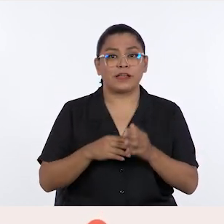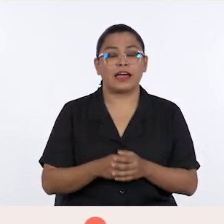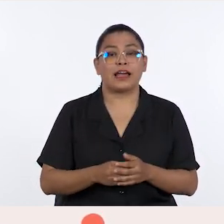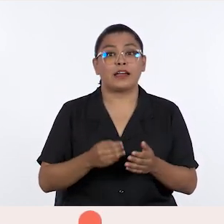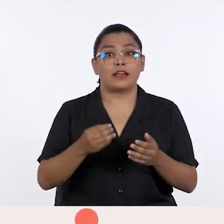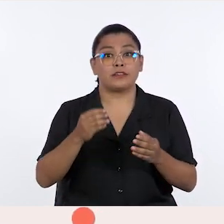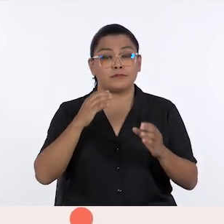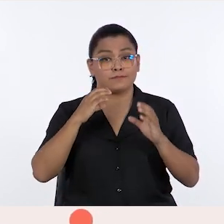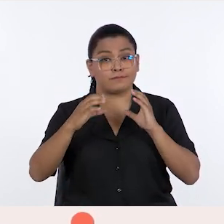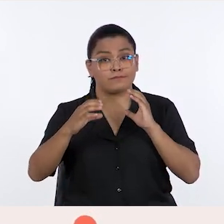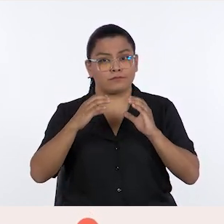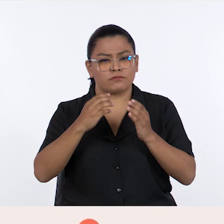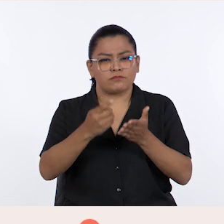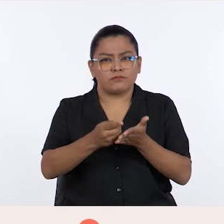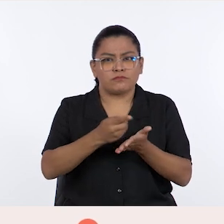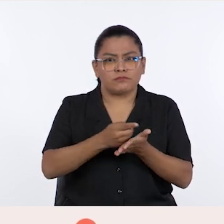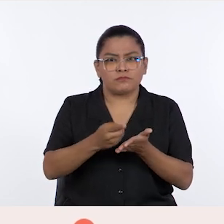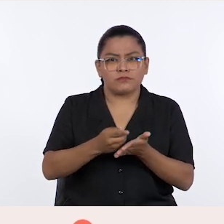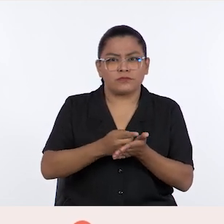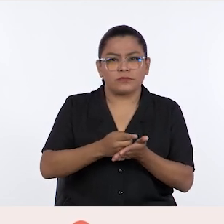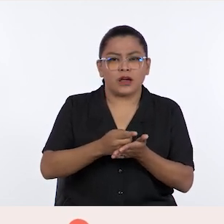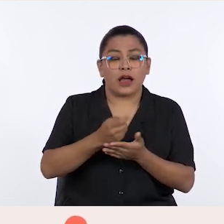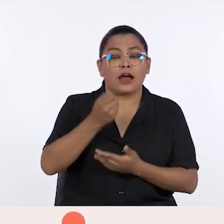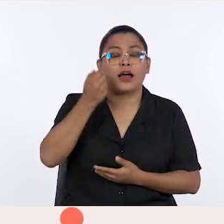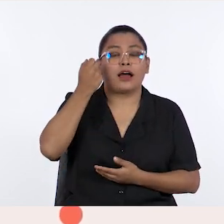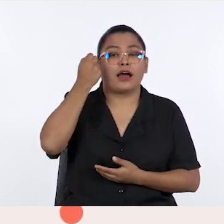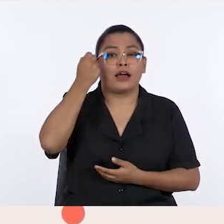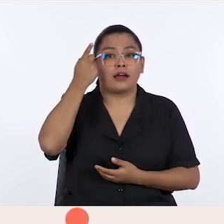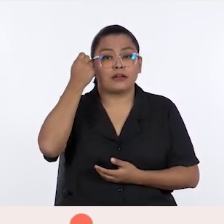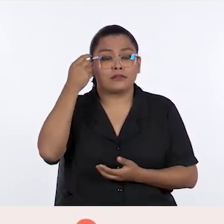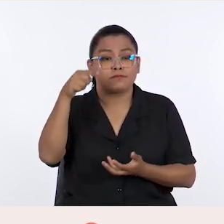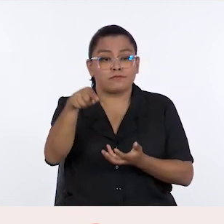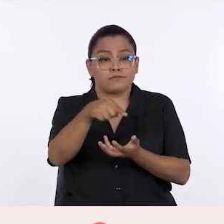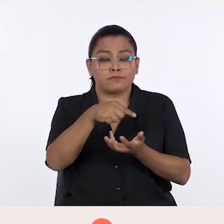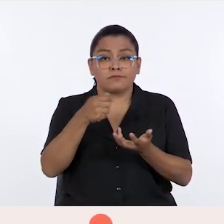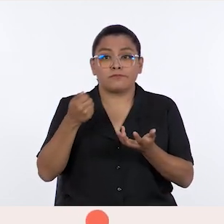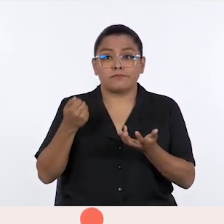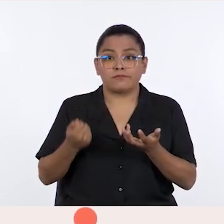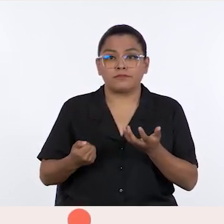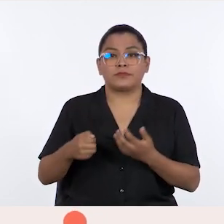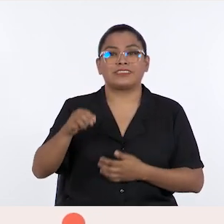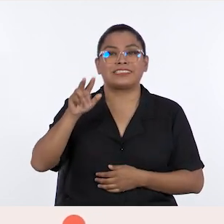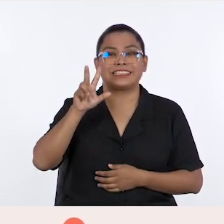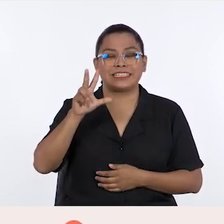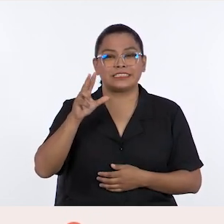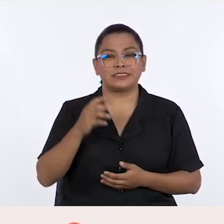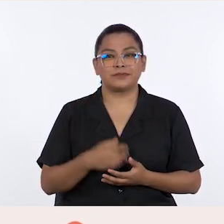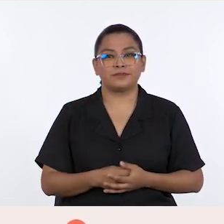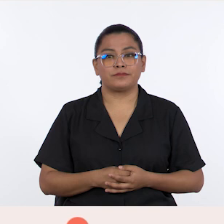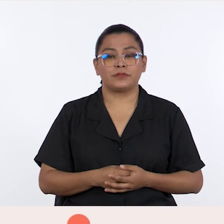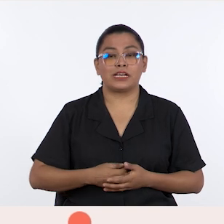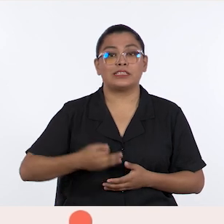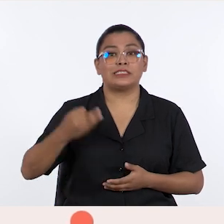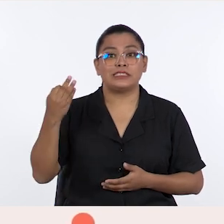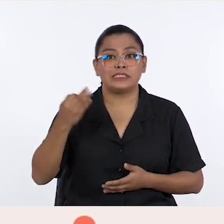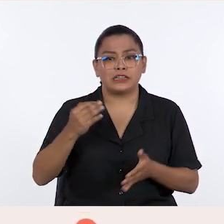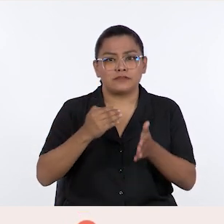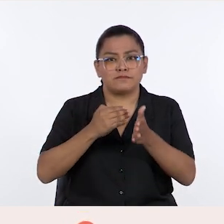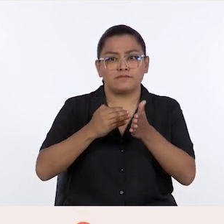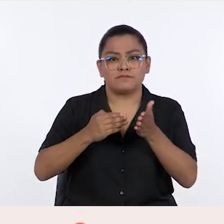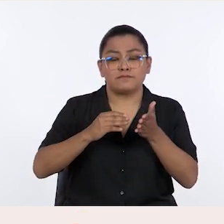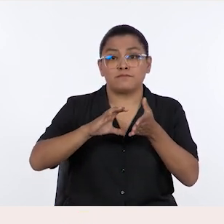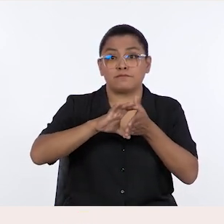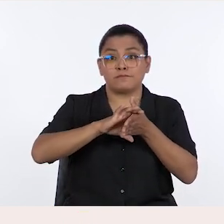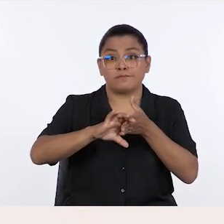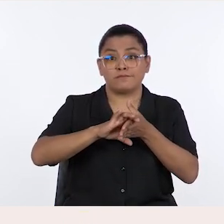el diálogo, debate y reflexión entre estudiantes. Paso 3. Deben partir de